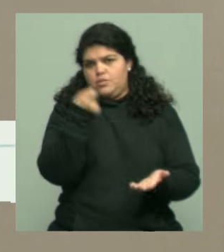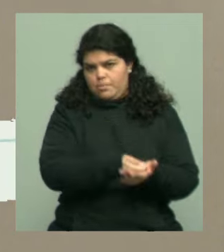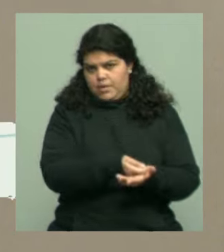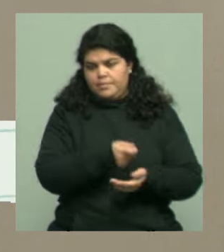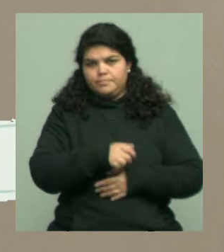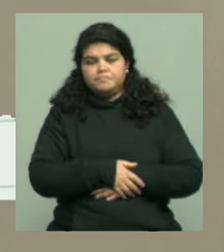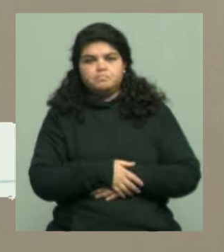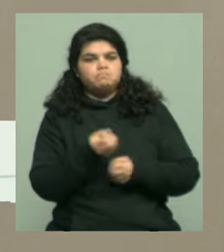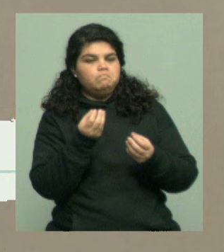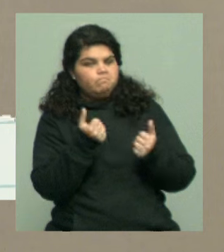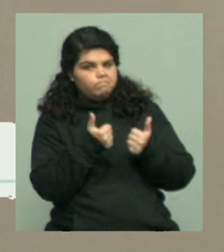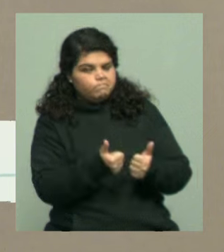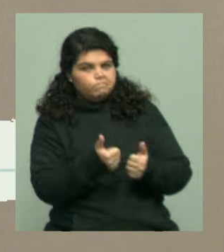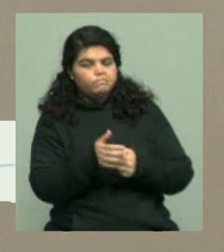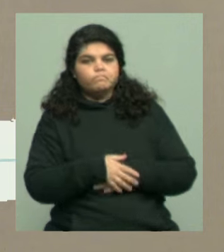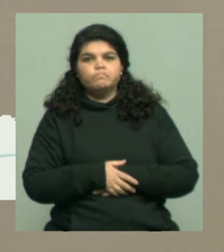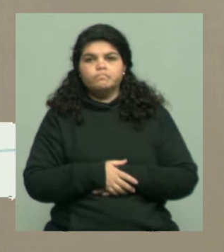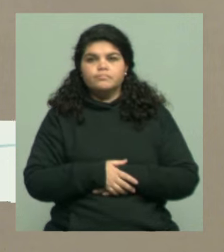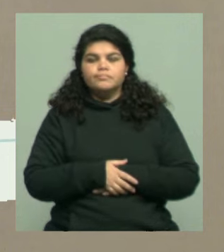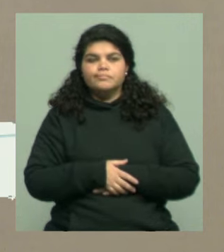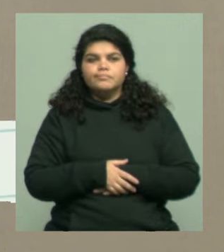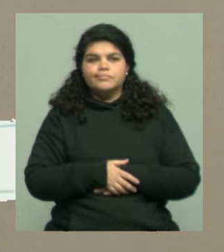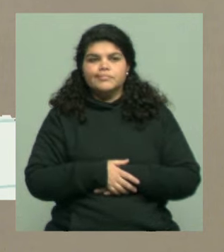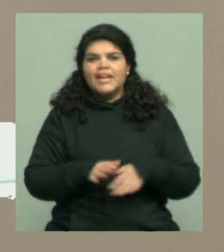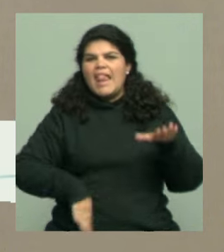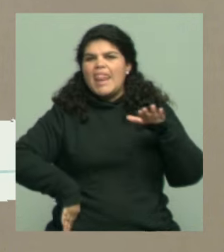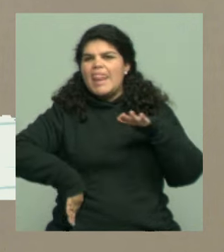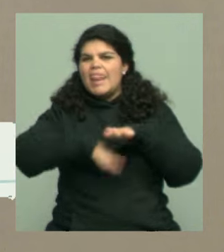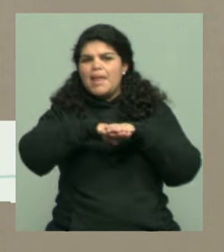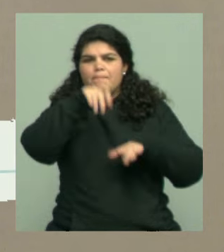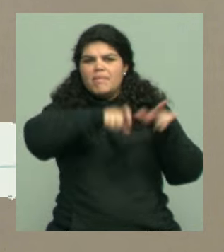ustedes que tiene como límite la participación del torneo?